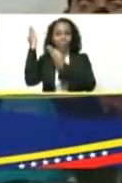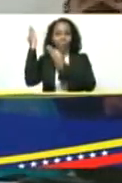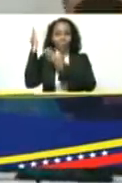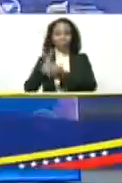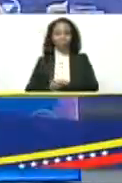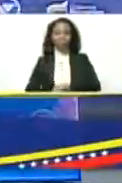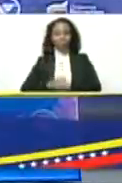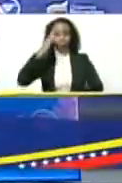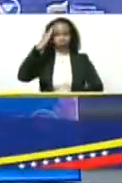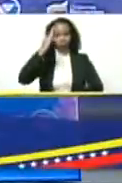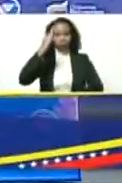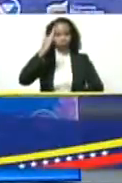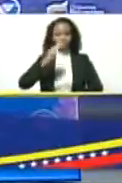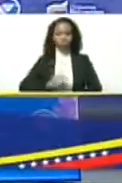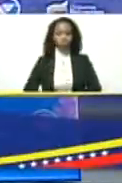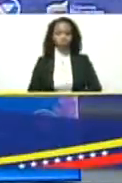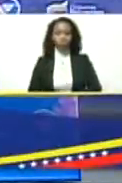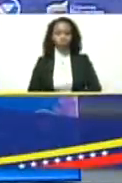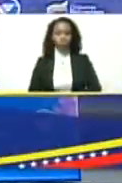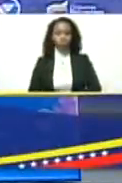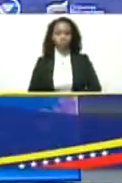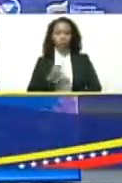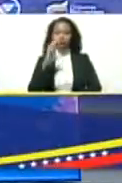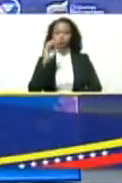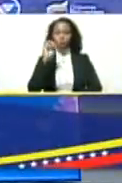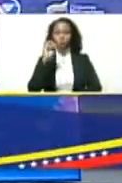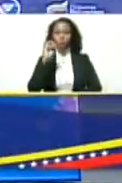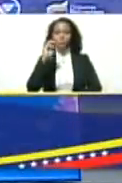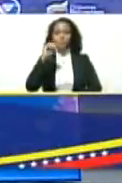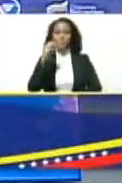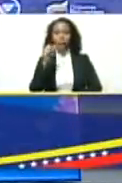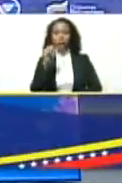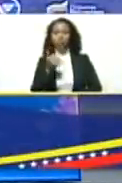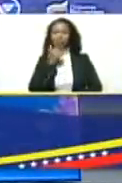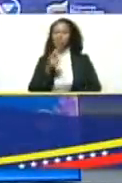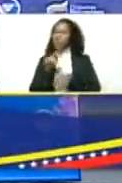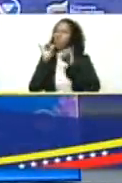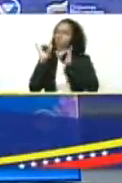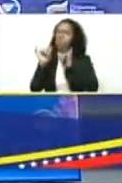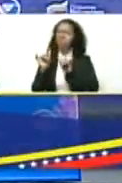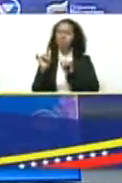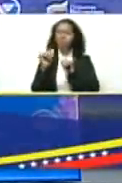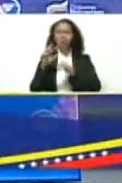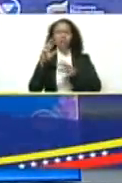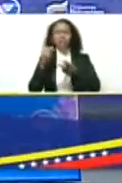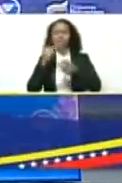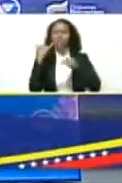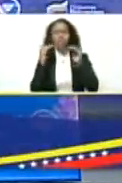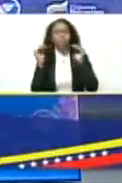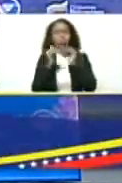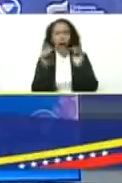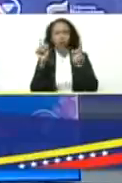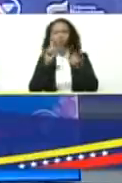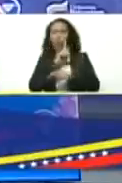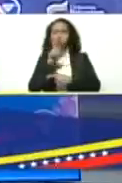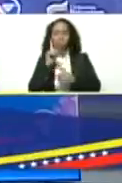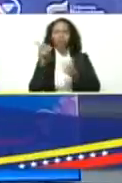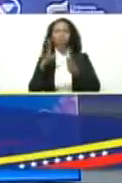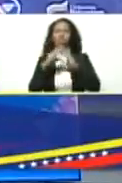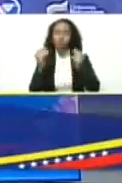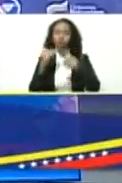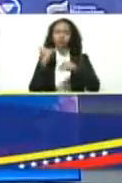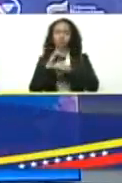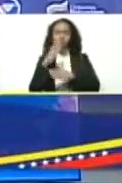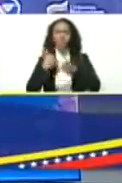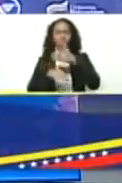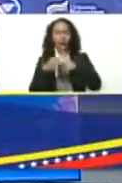almirante. Román, perdón. Bueno, no es lo mismo, Román y Ramón, todos van con su